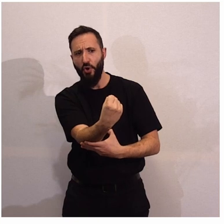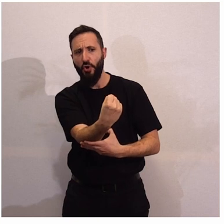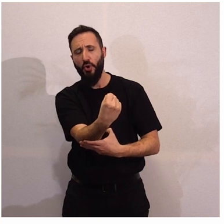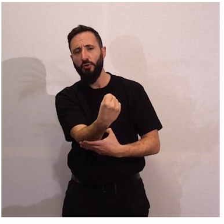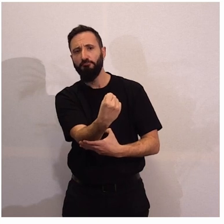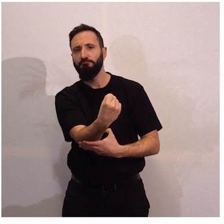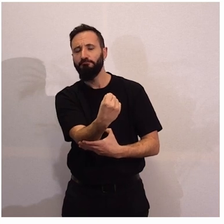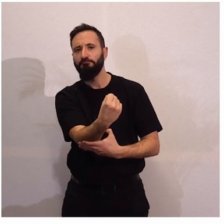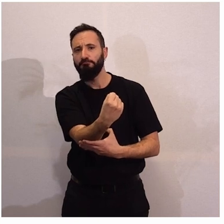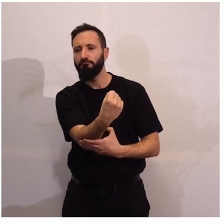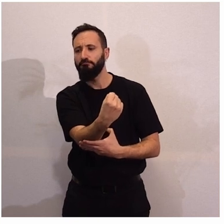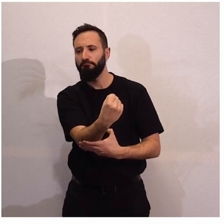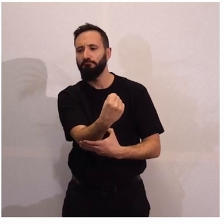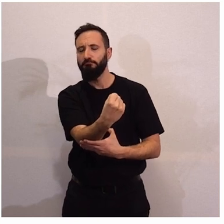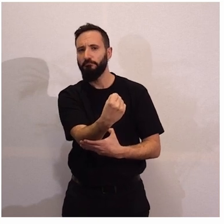pues